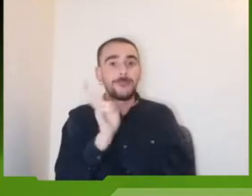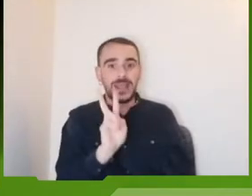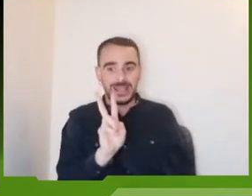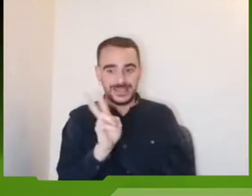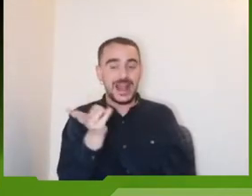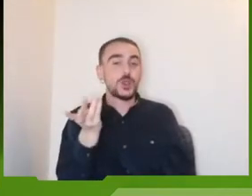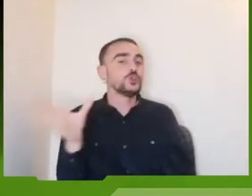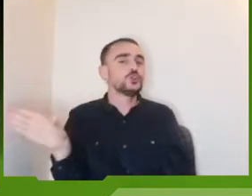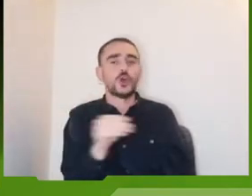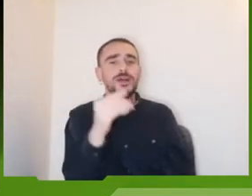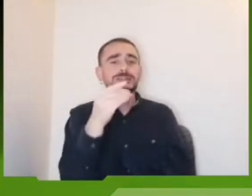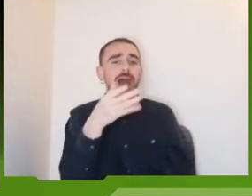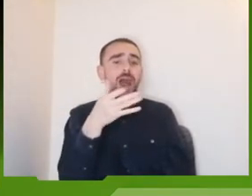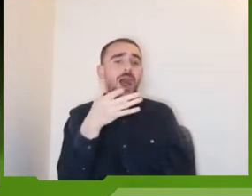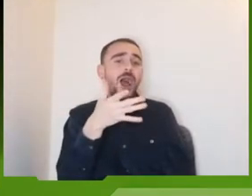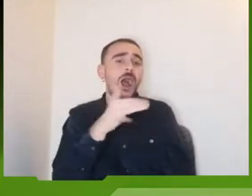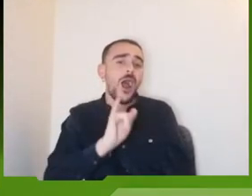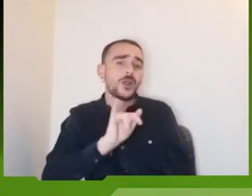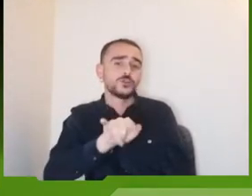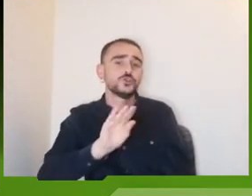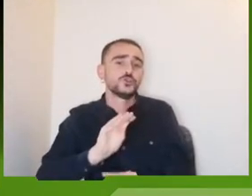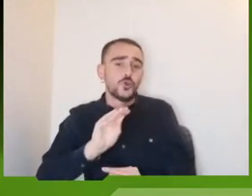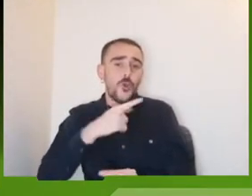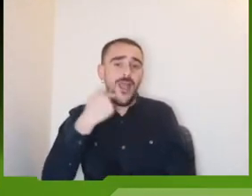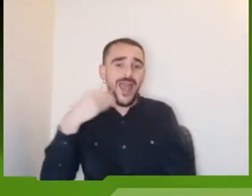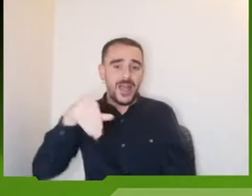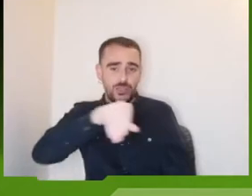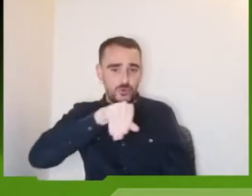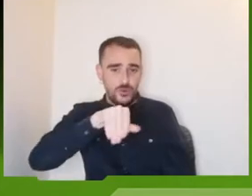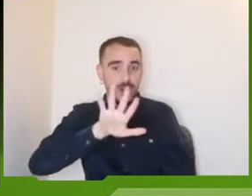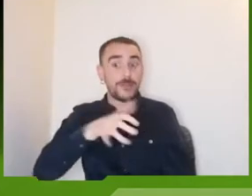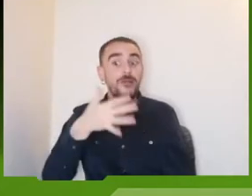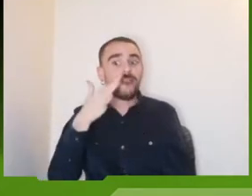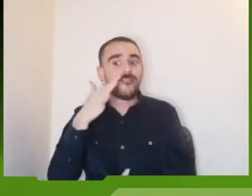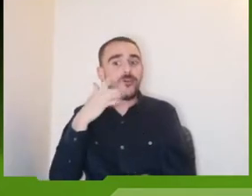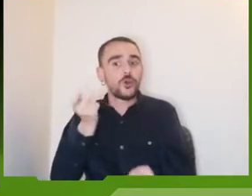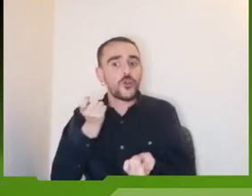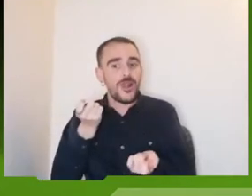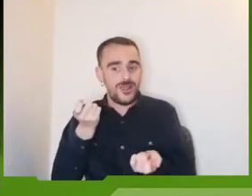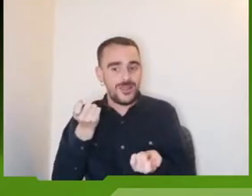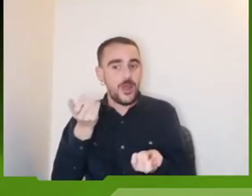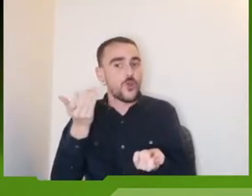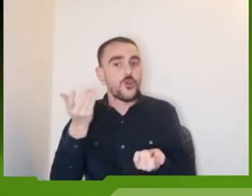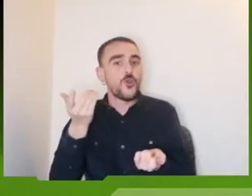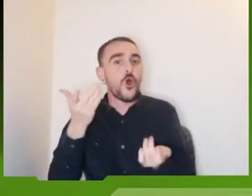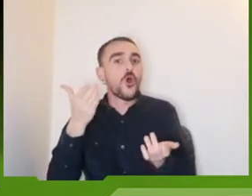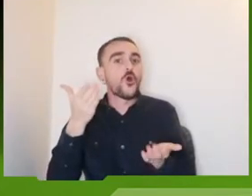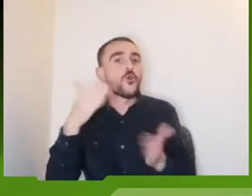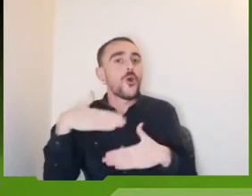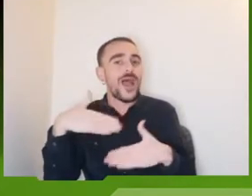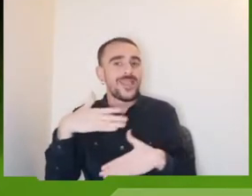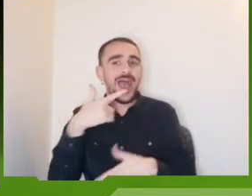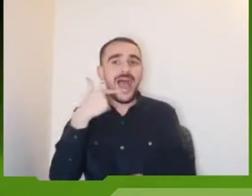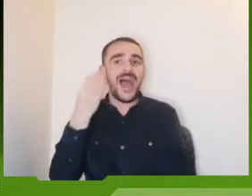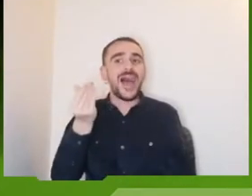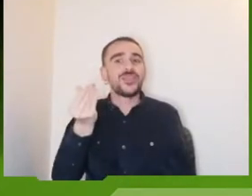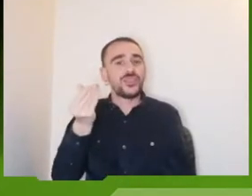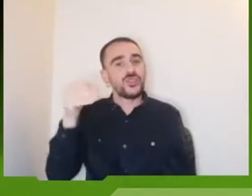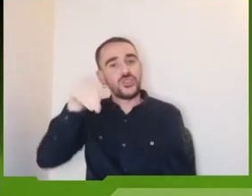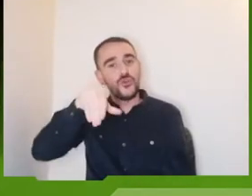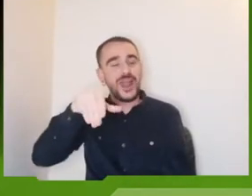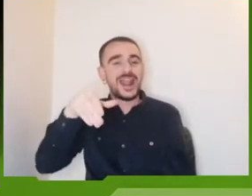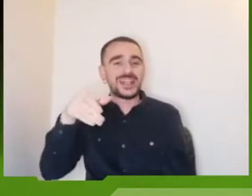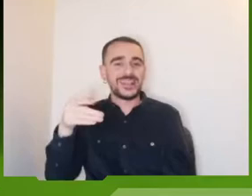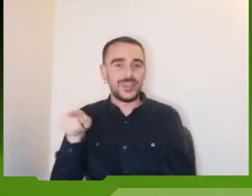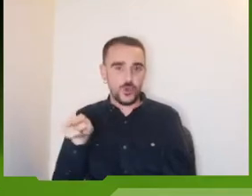Pero digamos que de forma natural una cantidad de azúcar llevan. Claro, lleva el azúcar que lleve ese ingrediente, pero